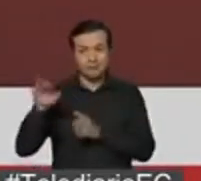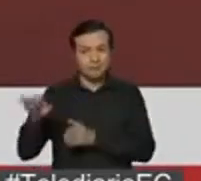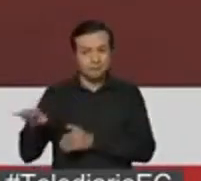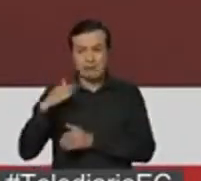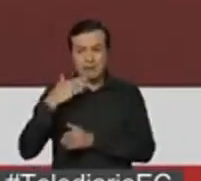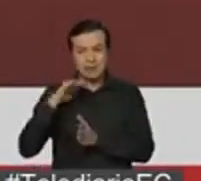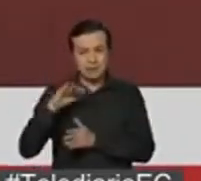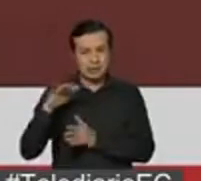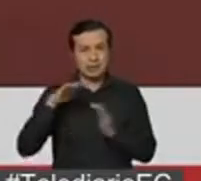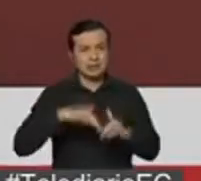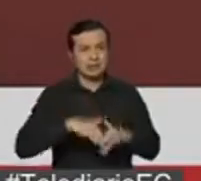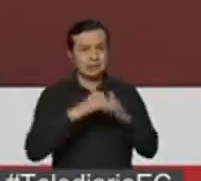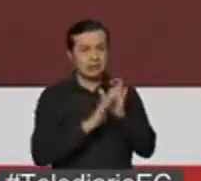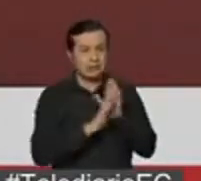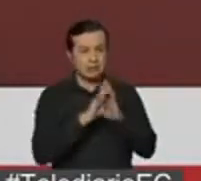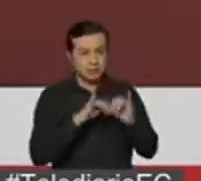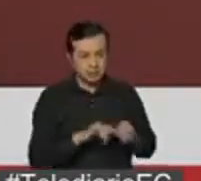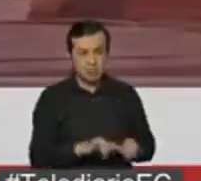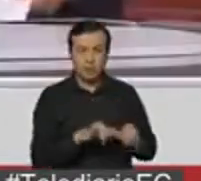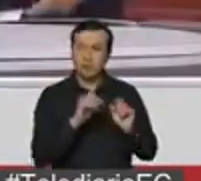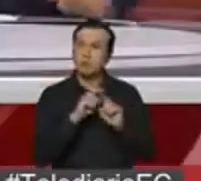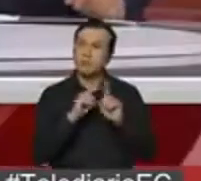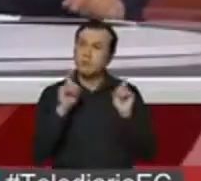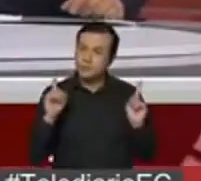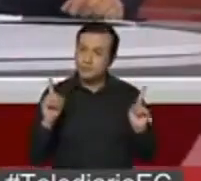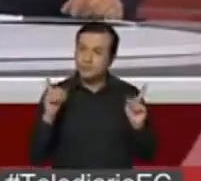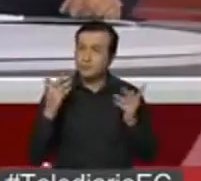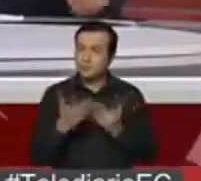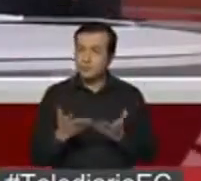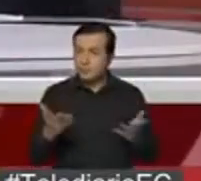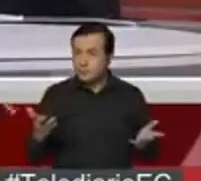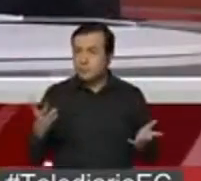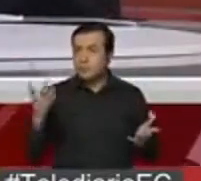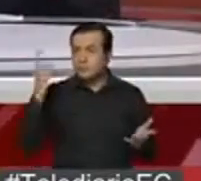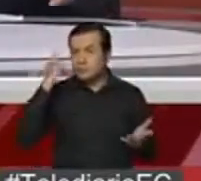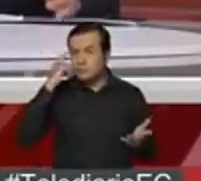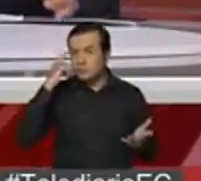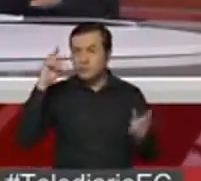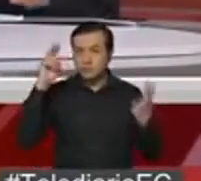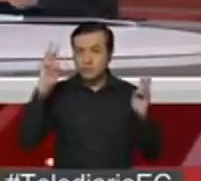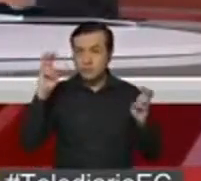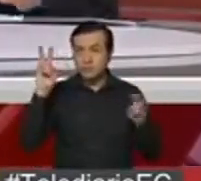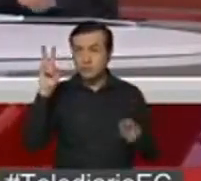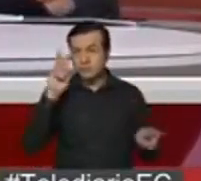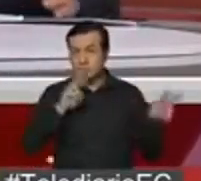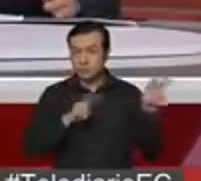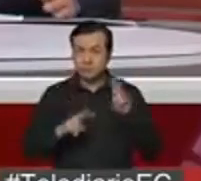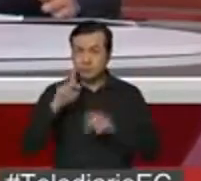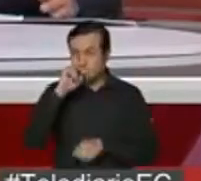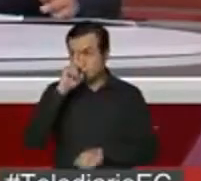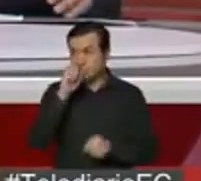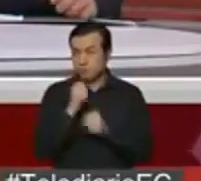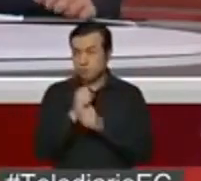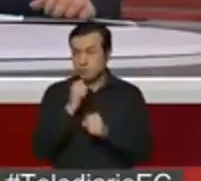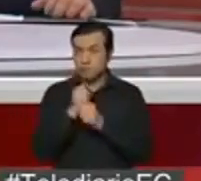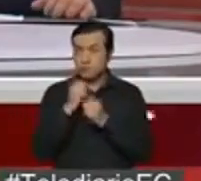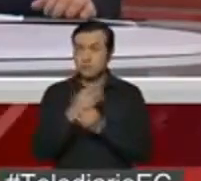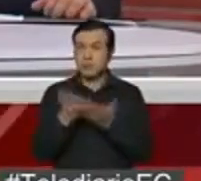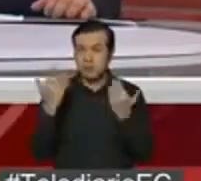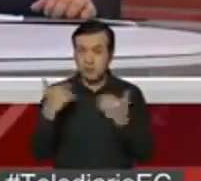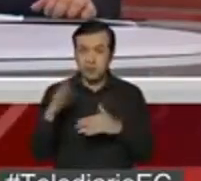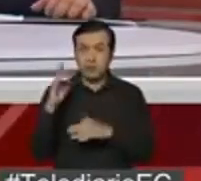necesita reactivarse. Bueno, pero eventualmente también se podría pensar en un tema de opción para los trabajadores, como hemos escuchado